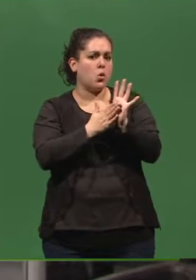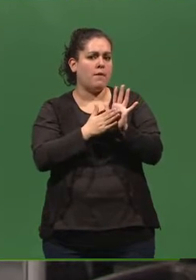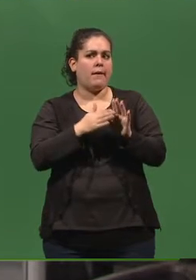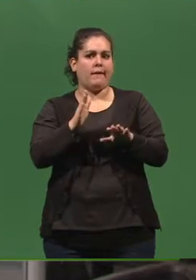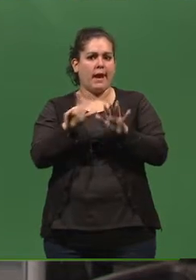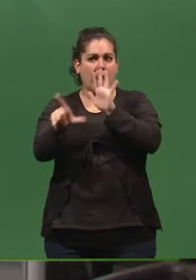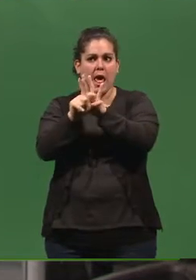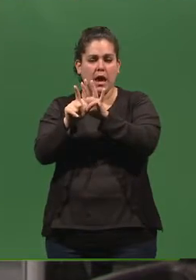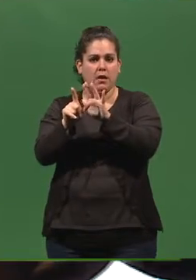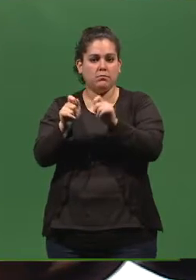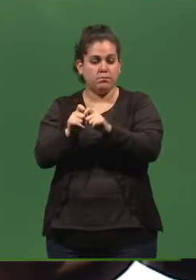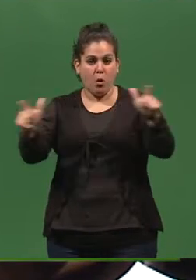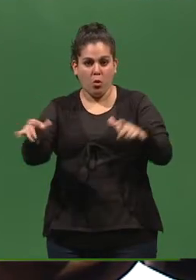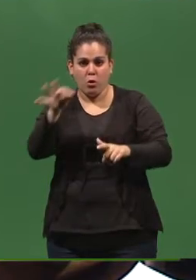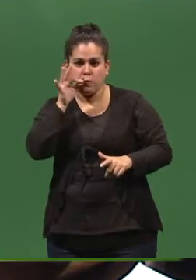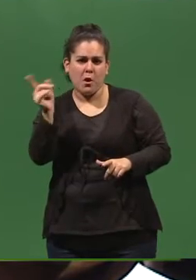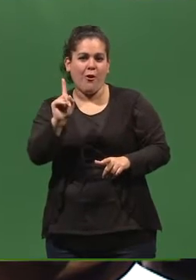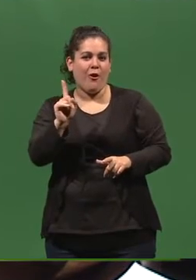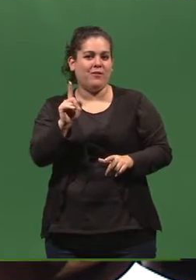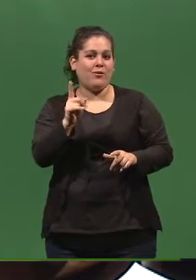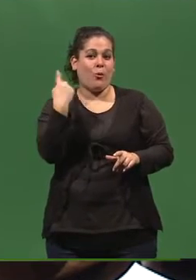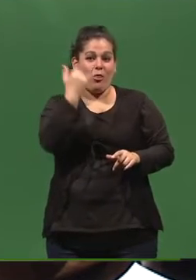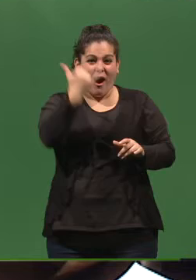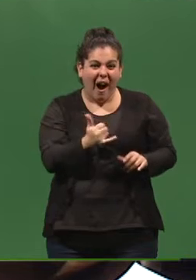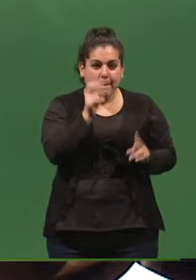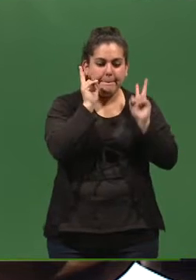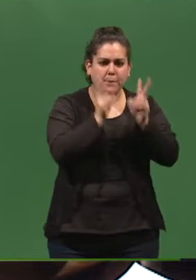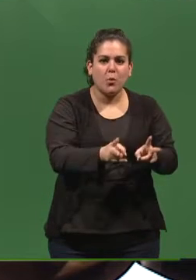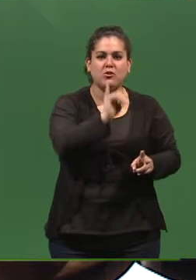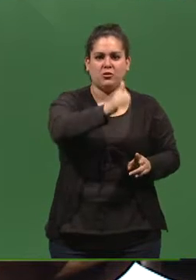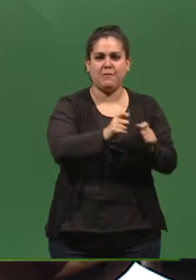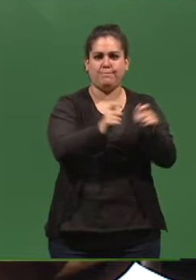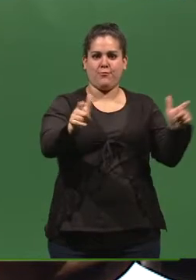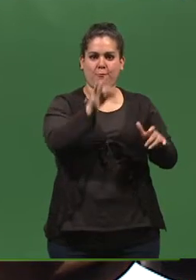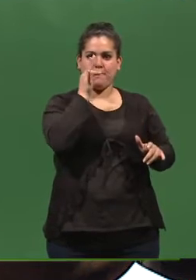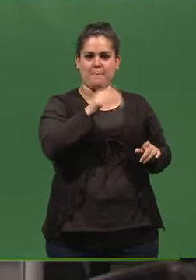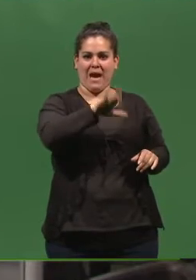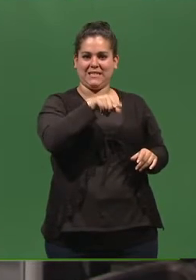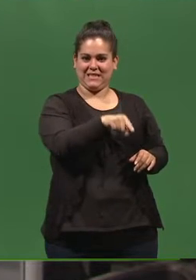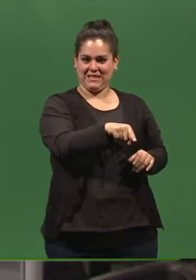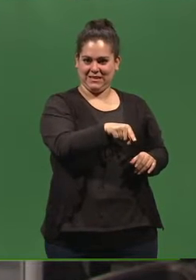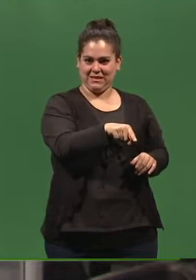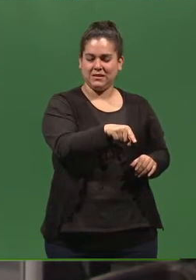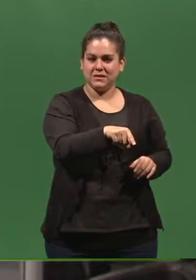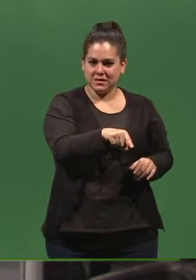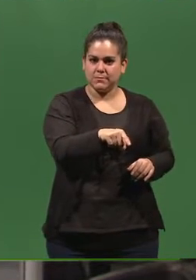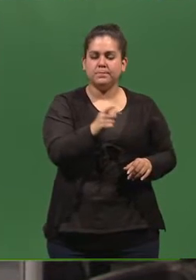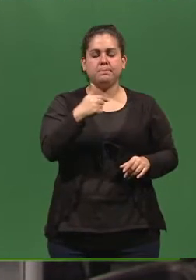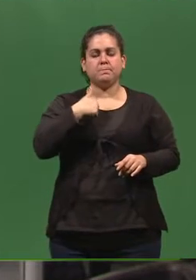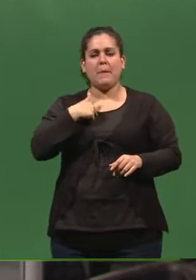no aumentó ese consumo, sino que la prohibición es lo que hace más atractivo, o sea, para la juventud. Daniel. No, me parece a